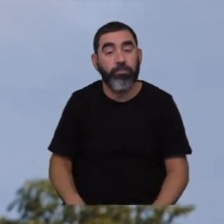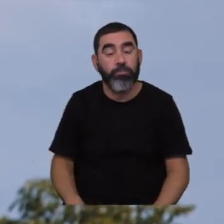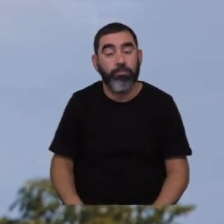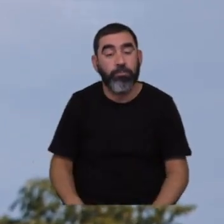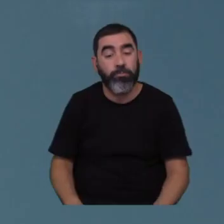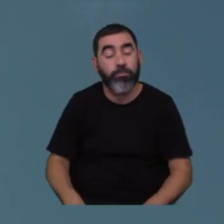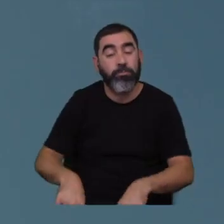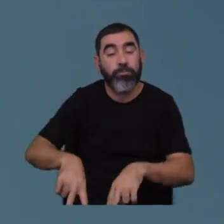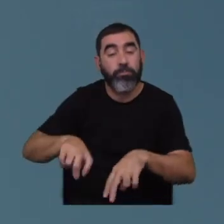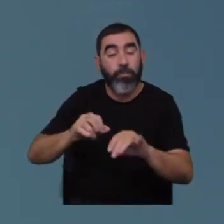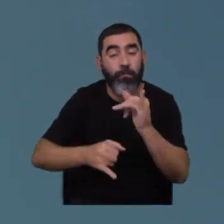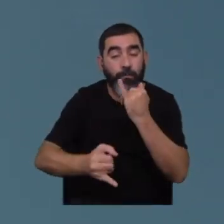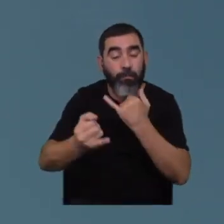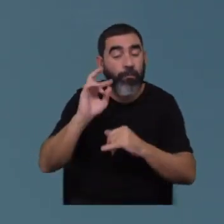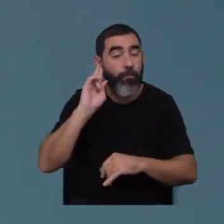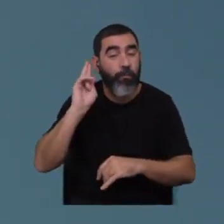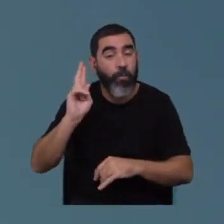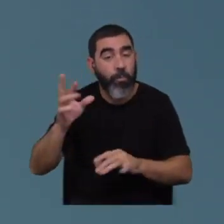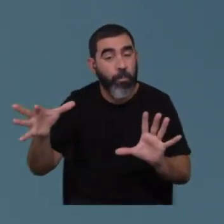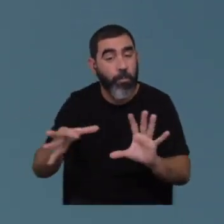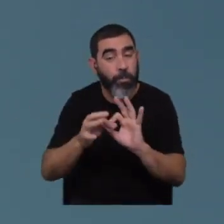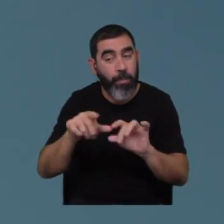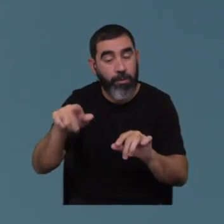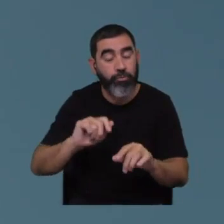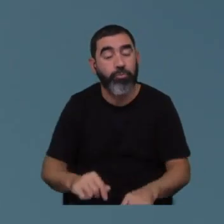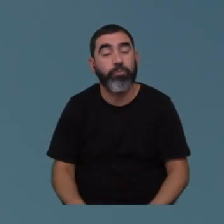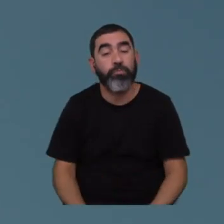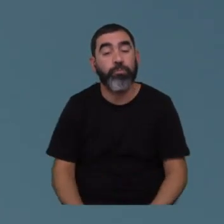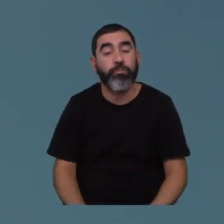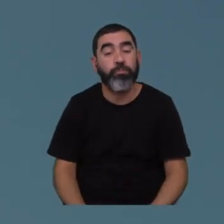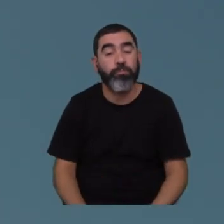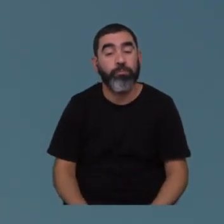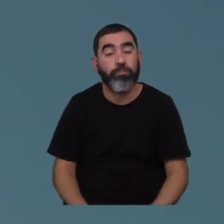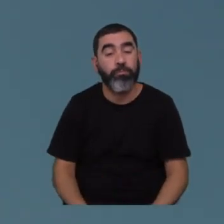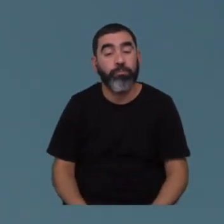estamos analizando los datos acústicos asociados a ese proyecto.